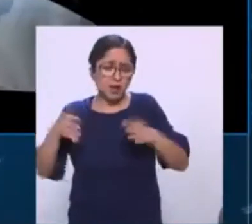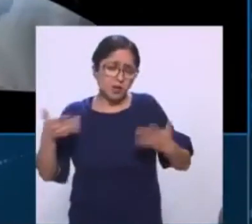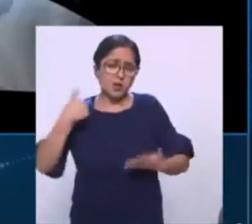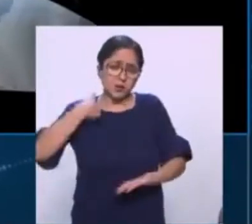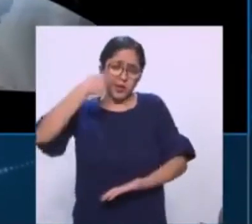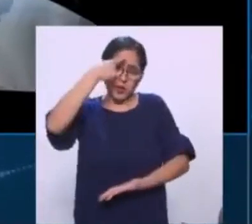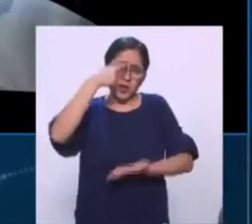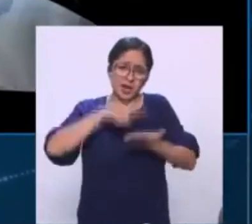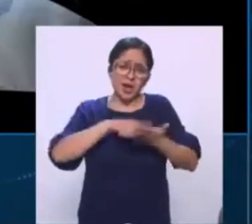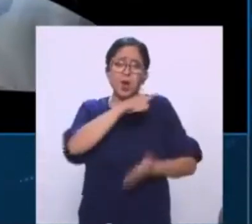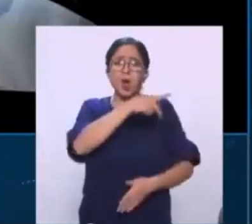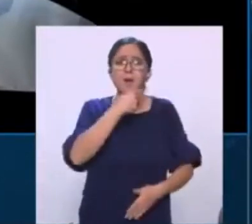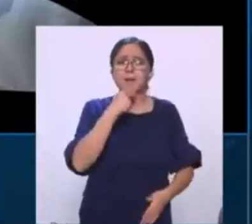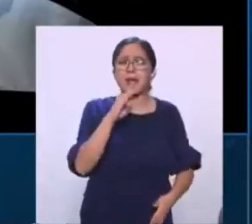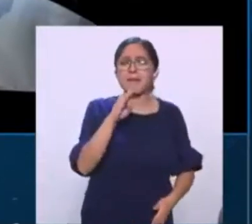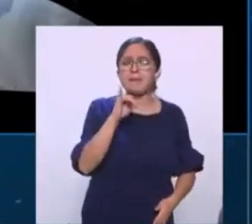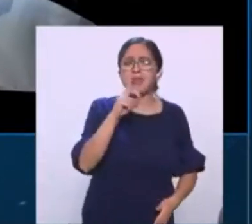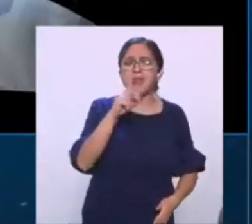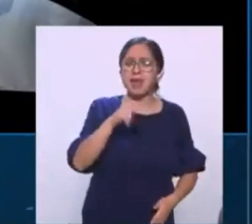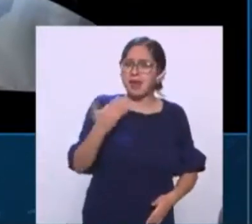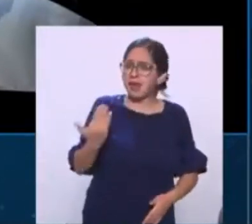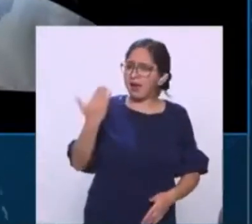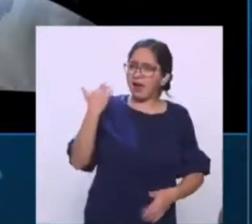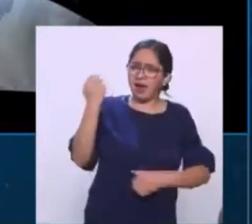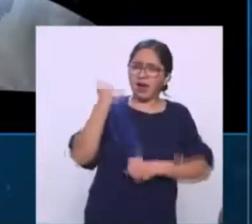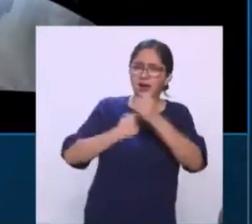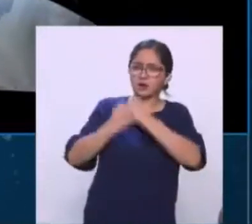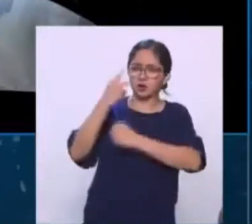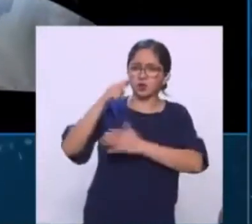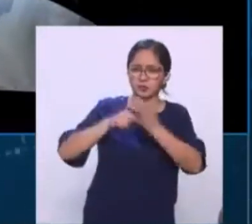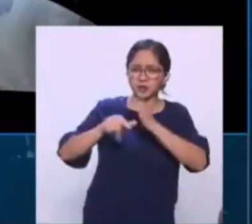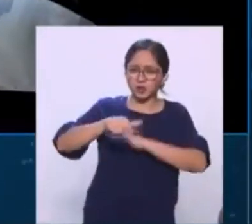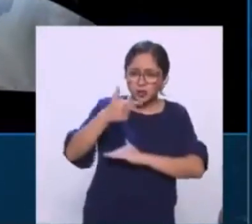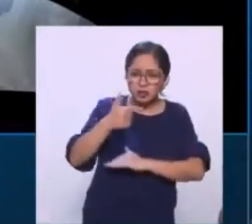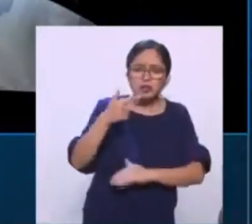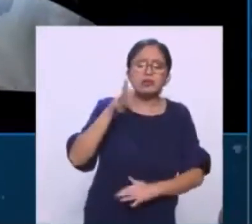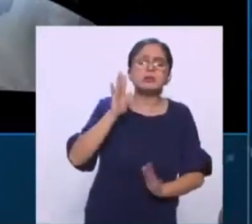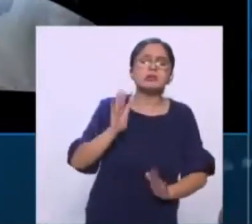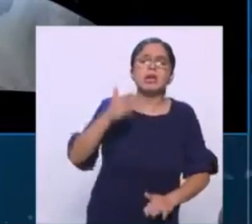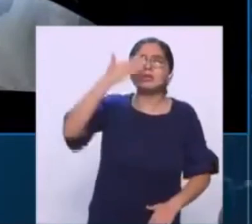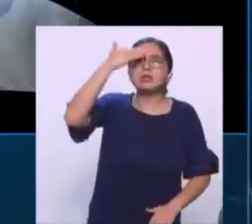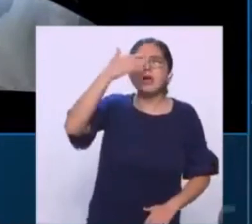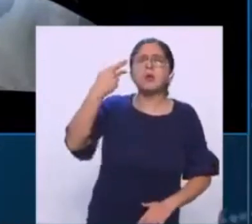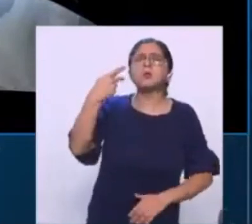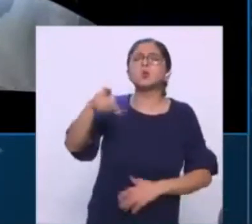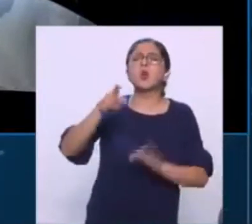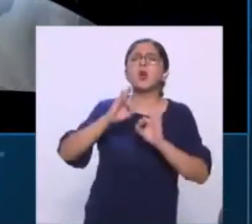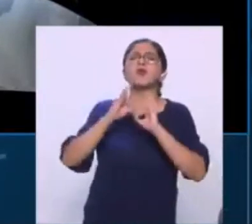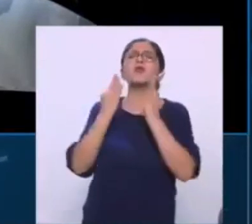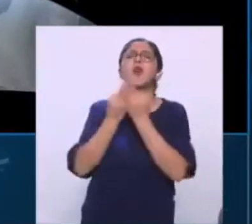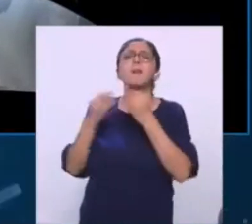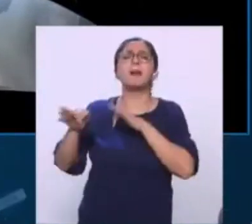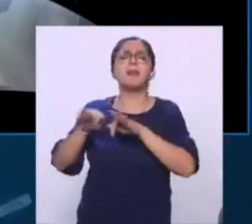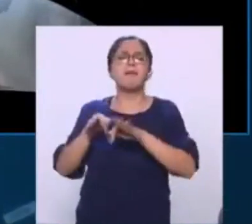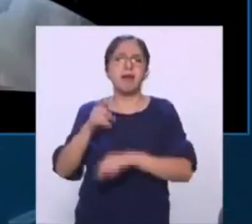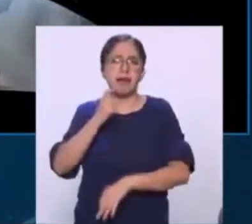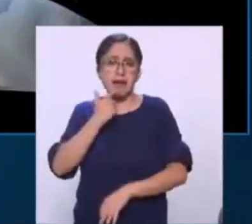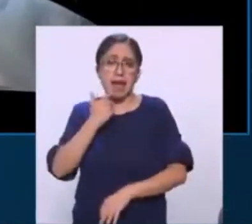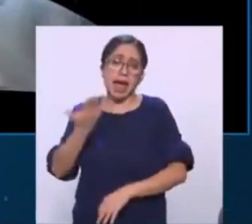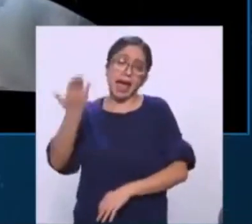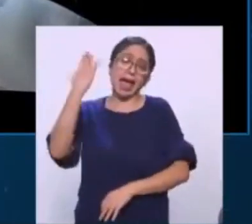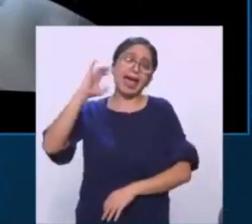2012, captó muy bien cuál era la, digamos, la propuesta del presidente López Obrador, del entonces